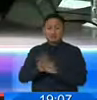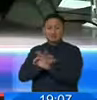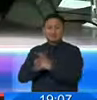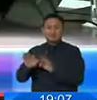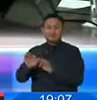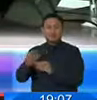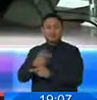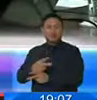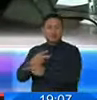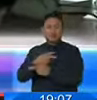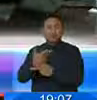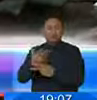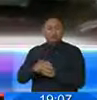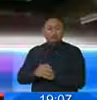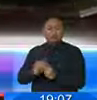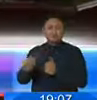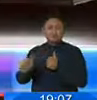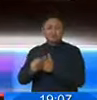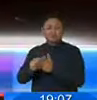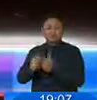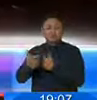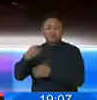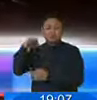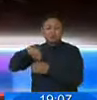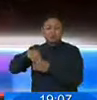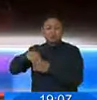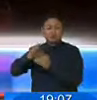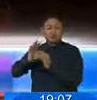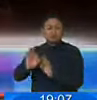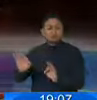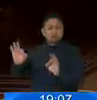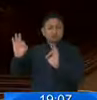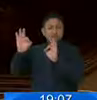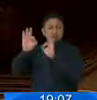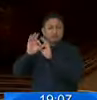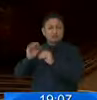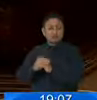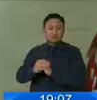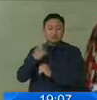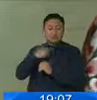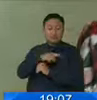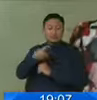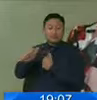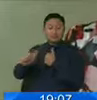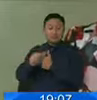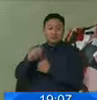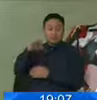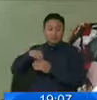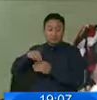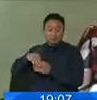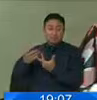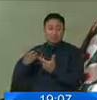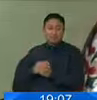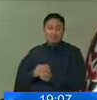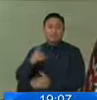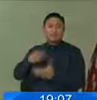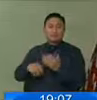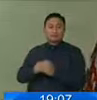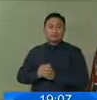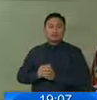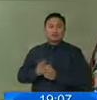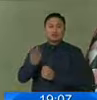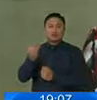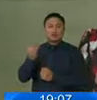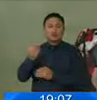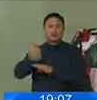Consejo se dé a pocos meses de una elección tan importante como las elecciones seccionales. Donde se van a elegir cientos